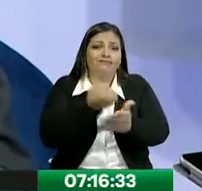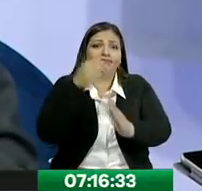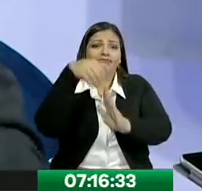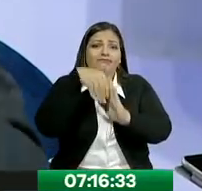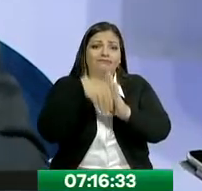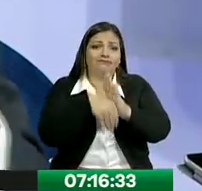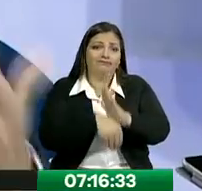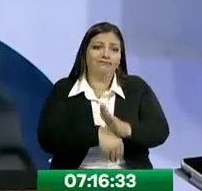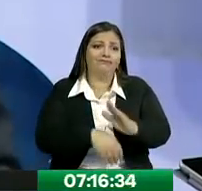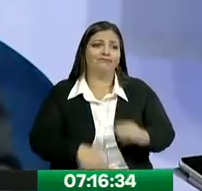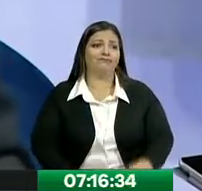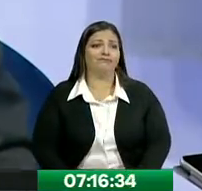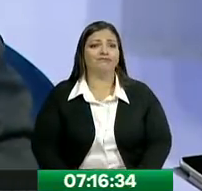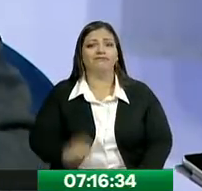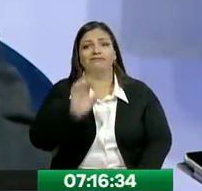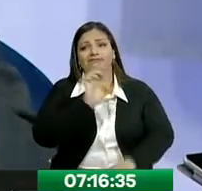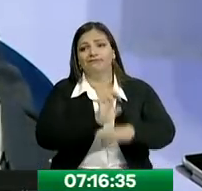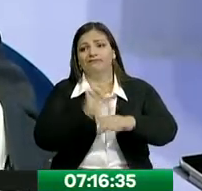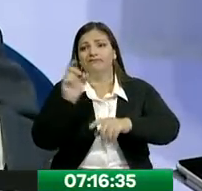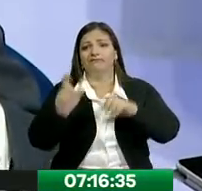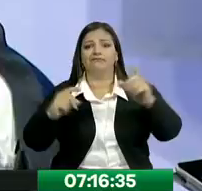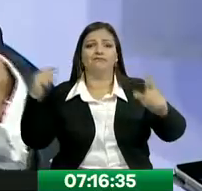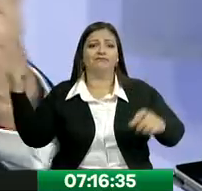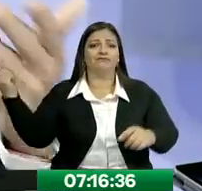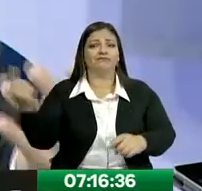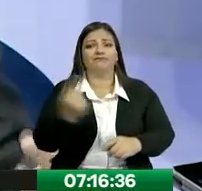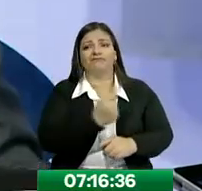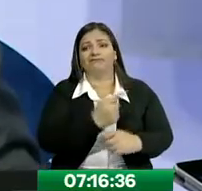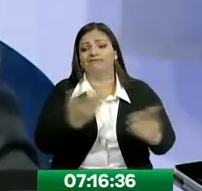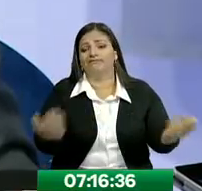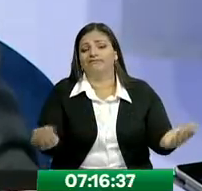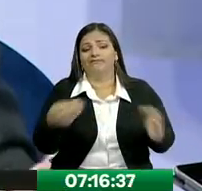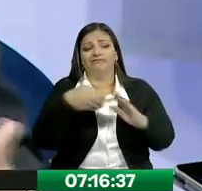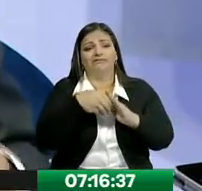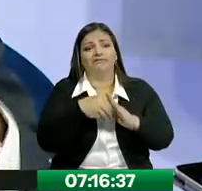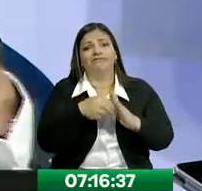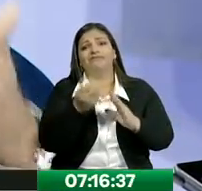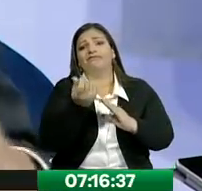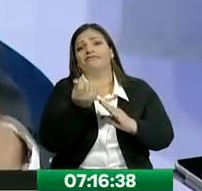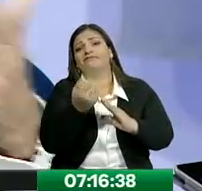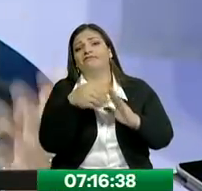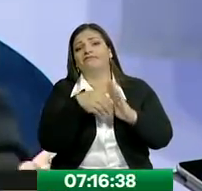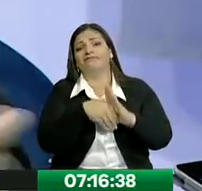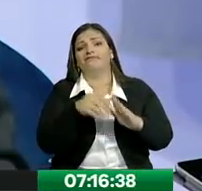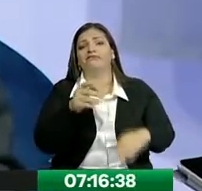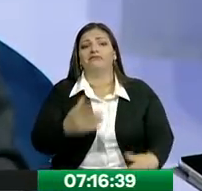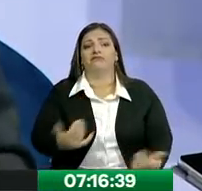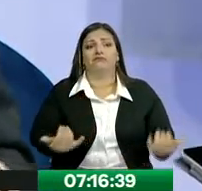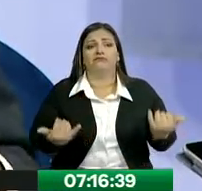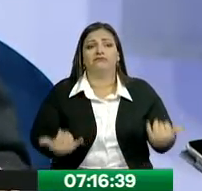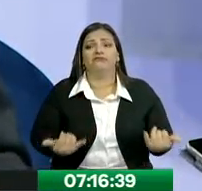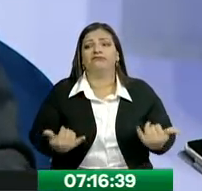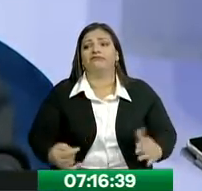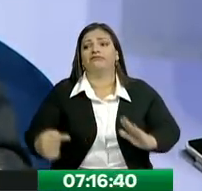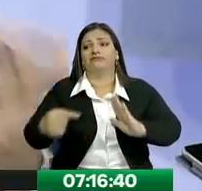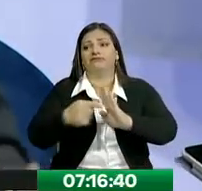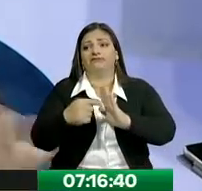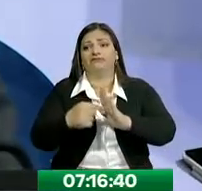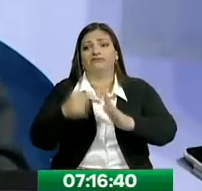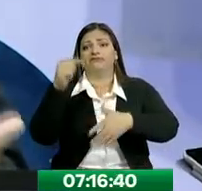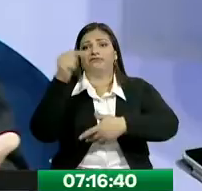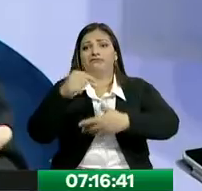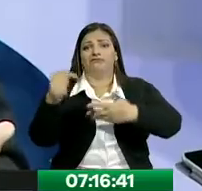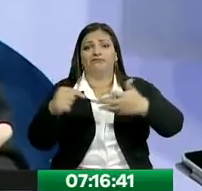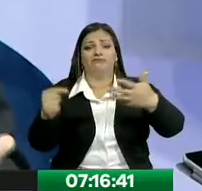ecuatorianos a través de los impuestos, a través de, obviamente, de todos los cargos que tienen que cubrir, ¿no es cierto?